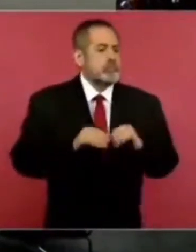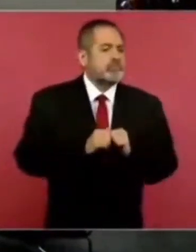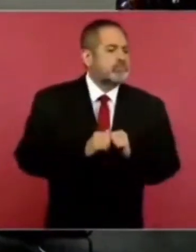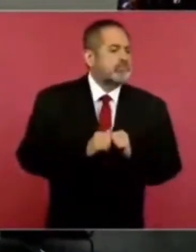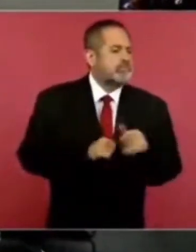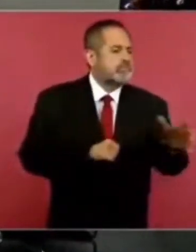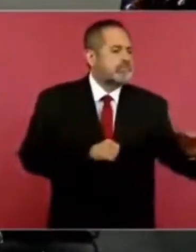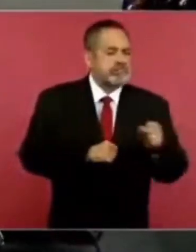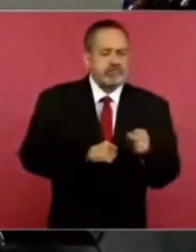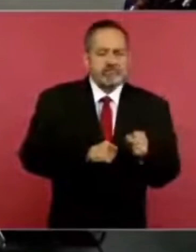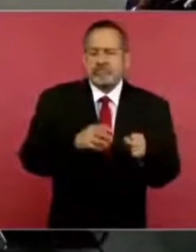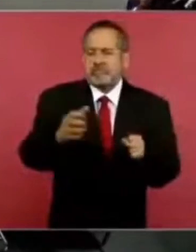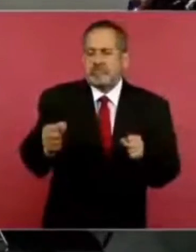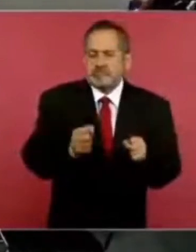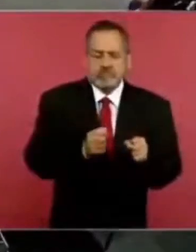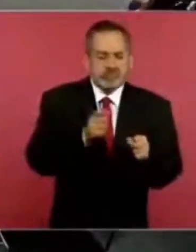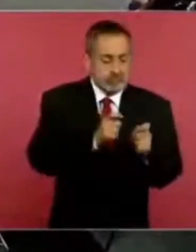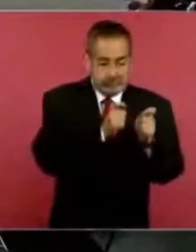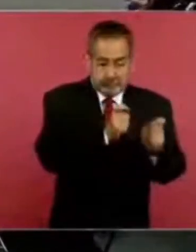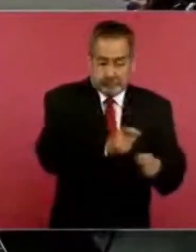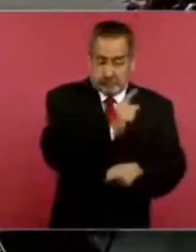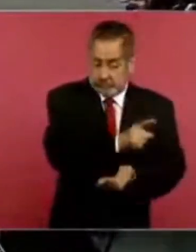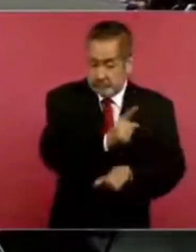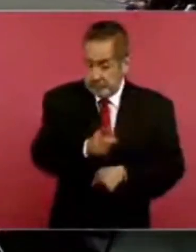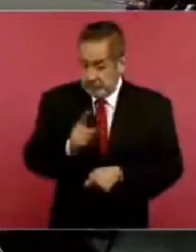con quién hablar